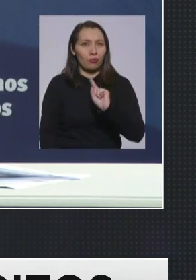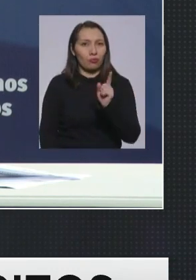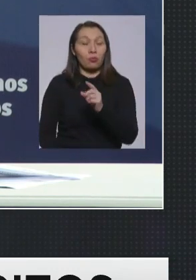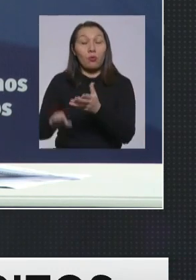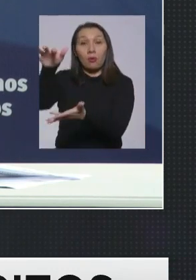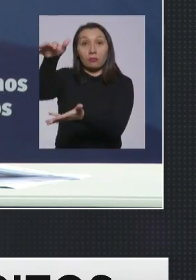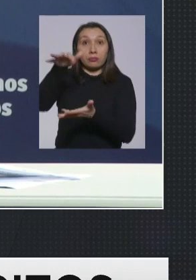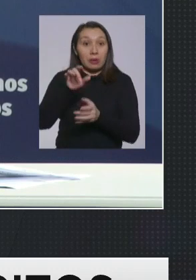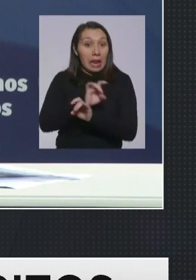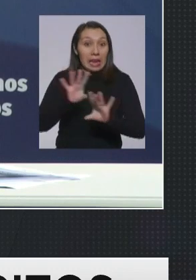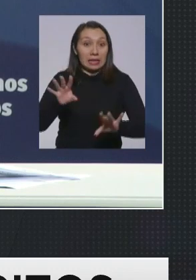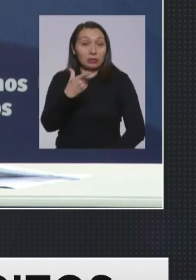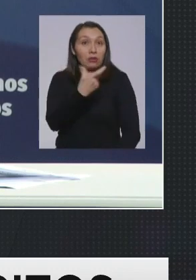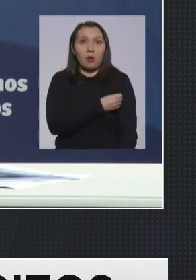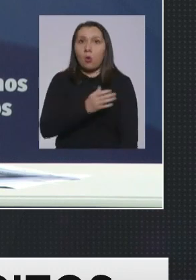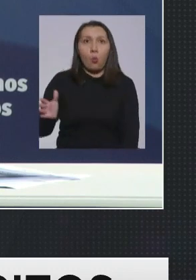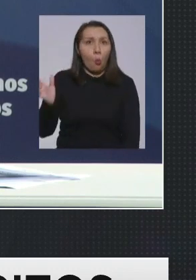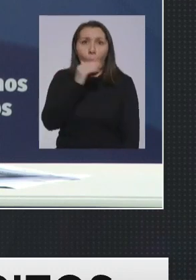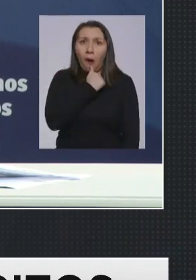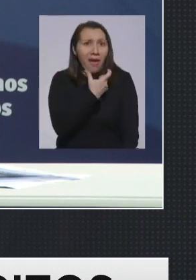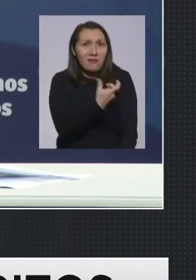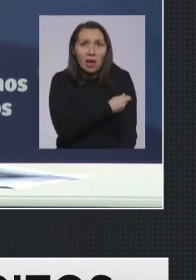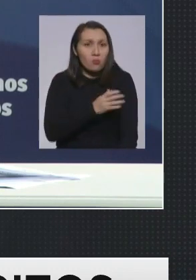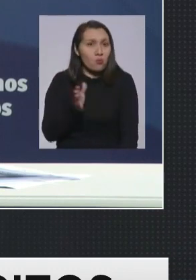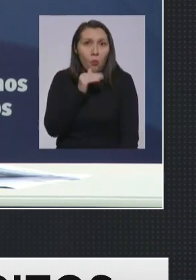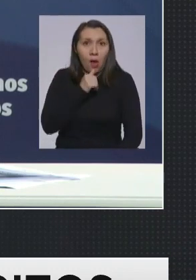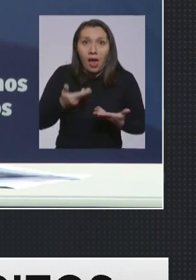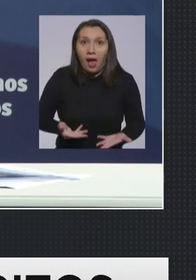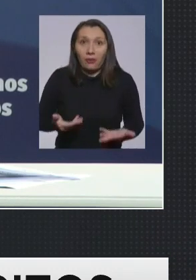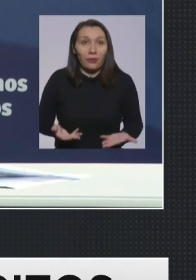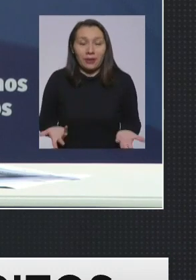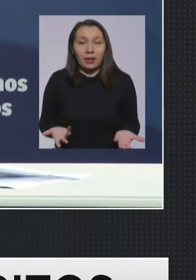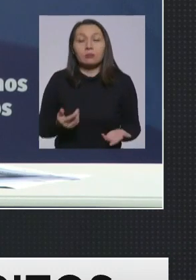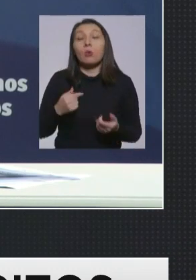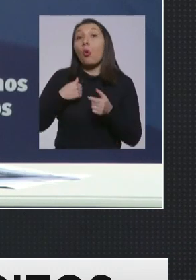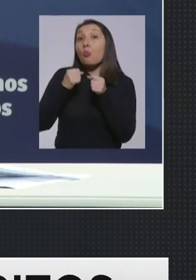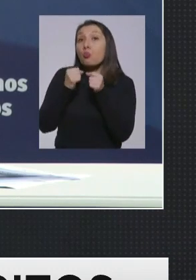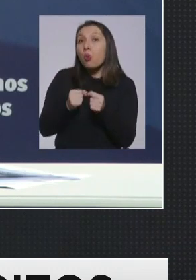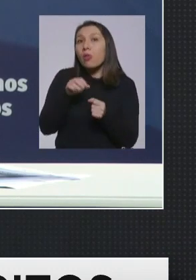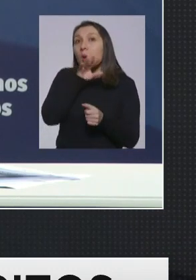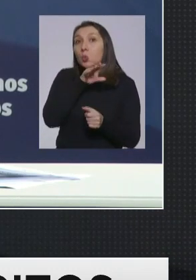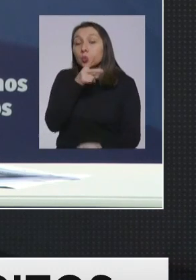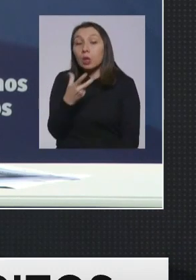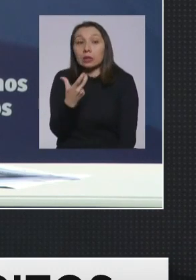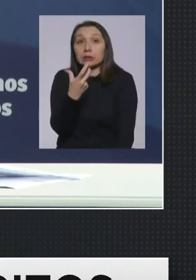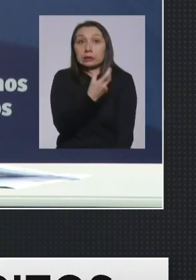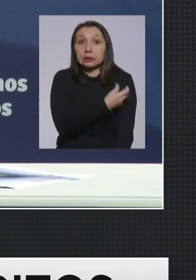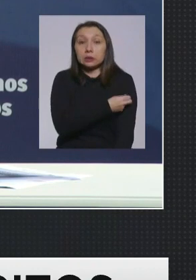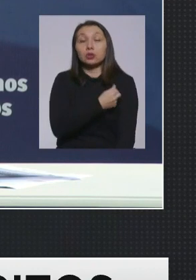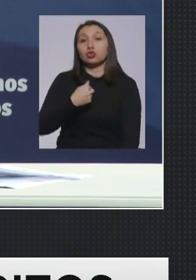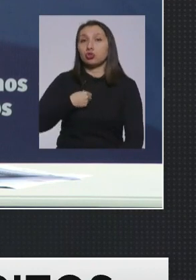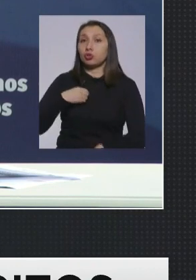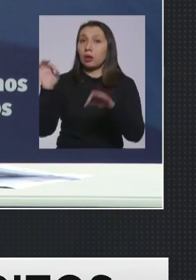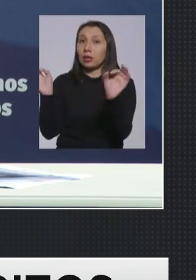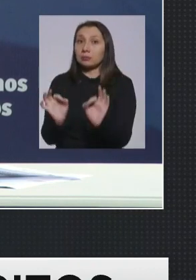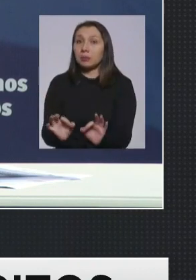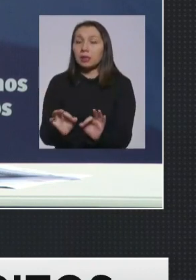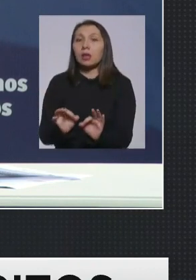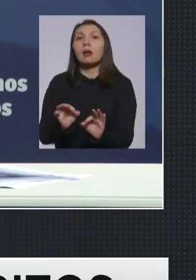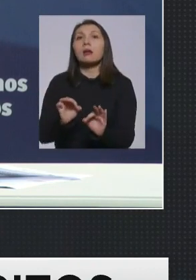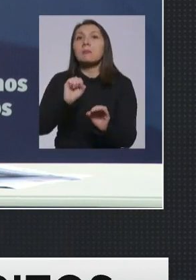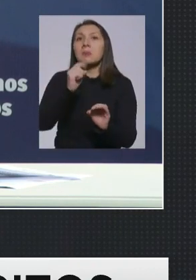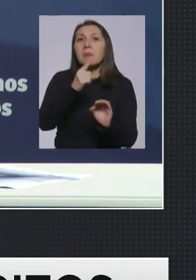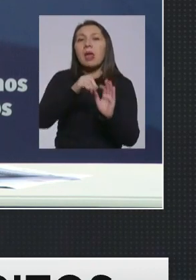vaya a llegar la vacuna no hay vacuna todavía para que uno pueda usar una vacuna yo expliqué son